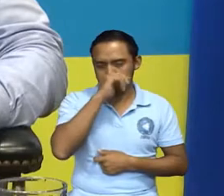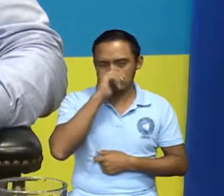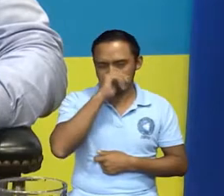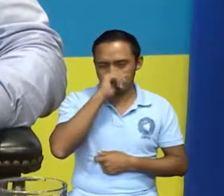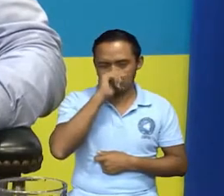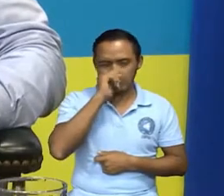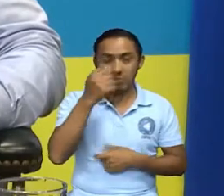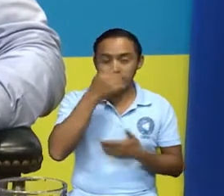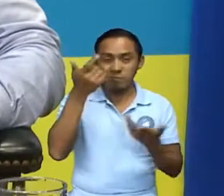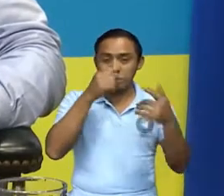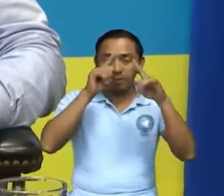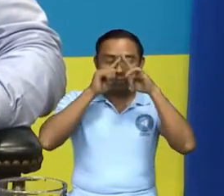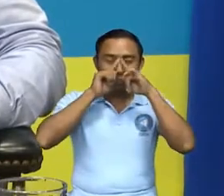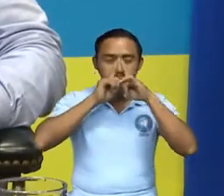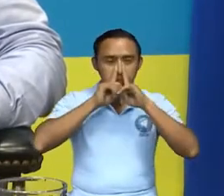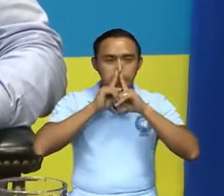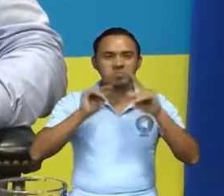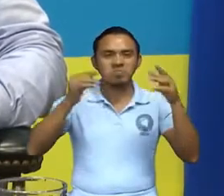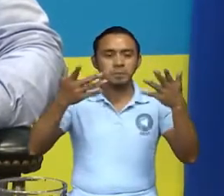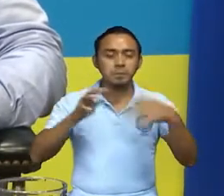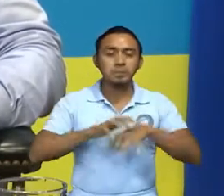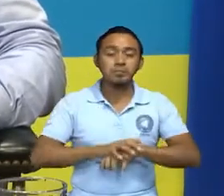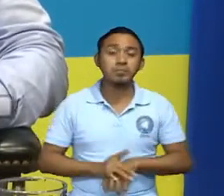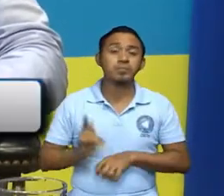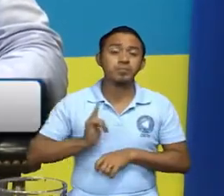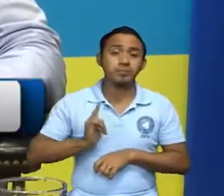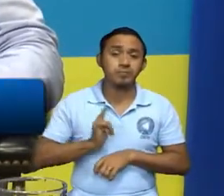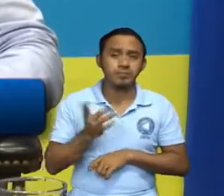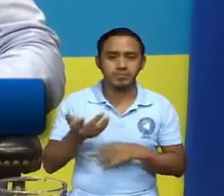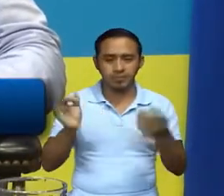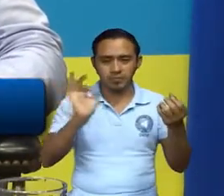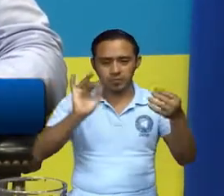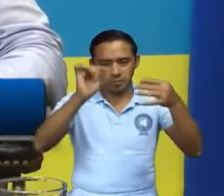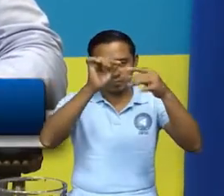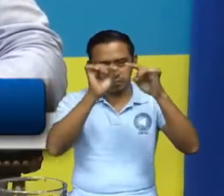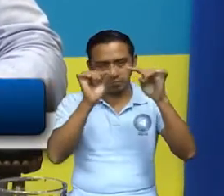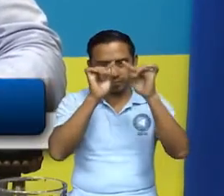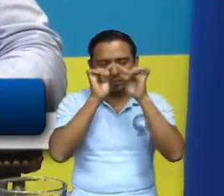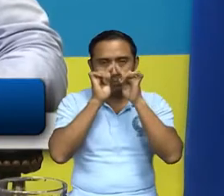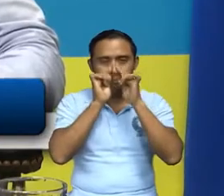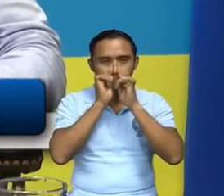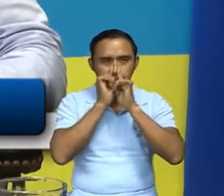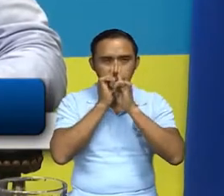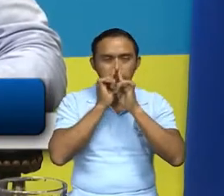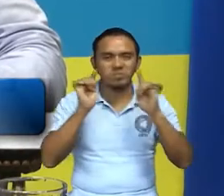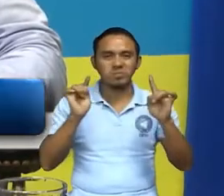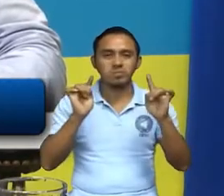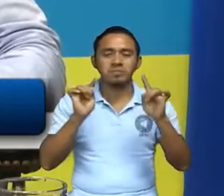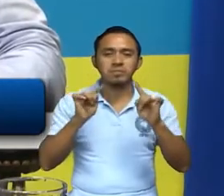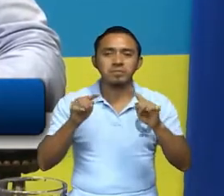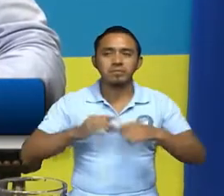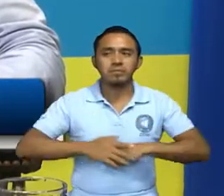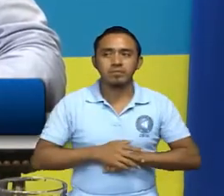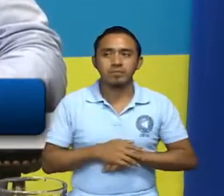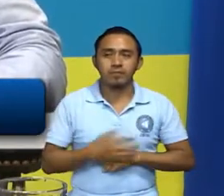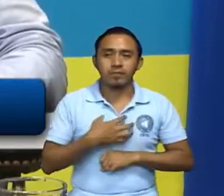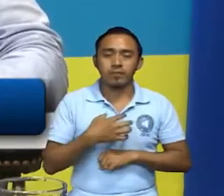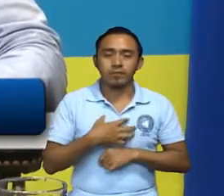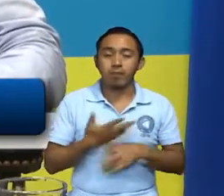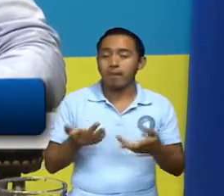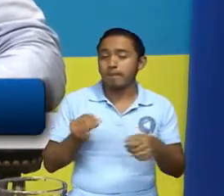¿Cuántos cartílagos, el tabique, pues? ¿Cómo está estructurada la nariz? Bueno, que es un miembro